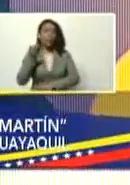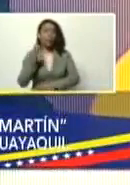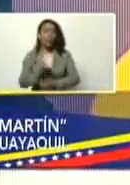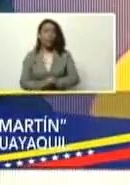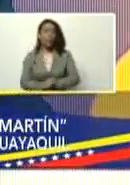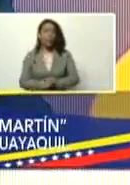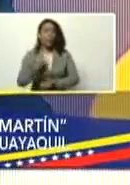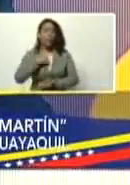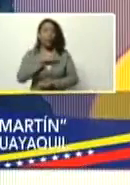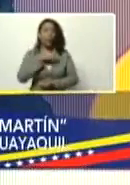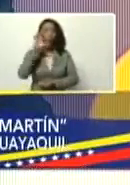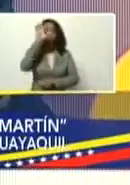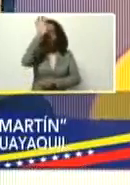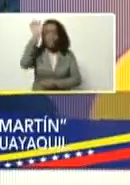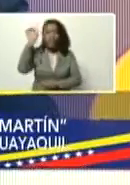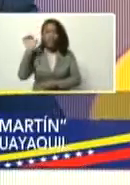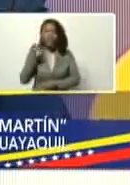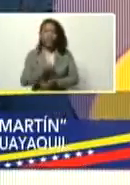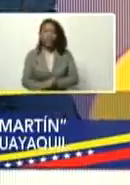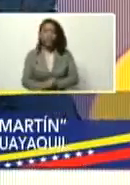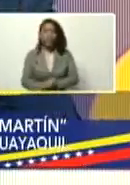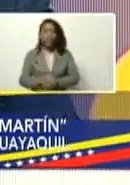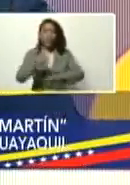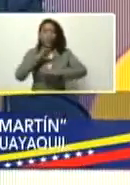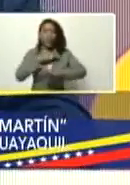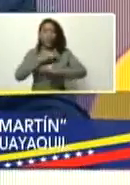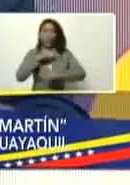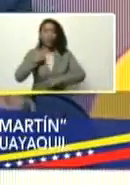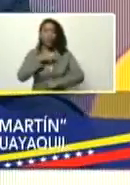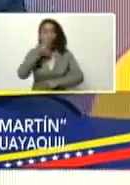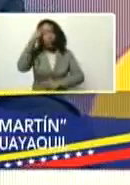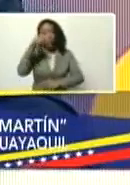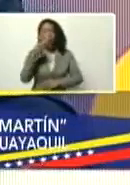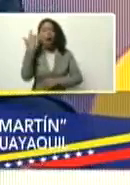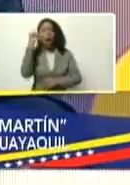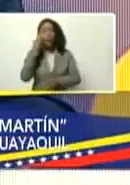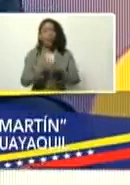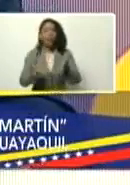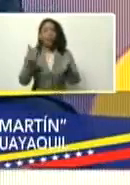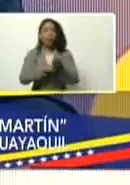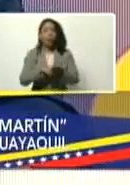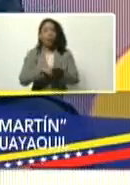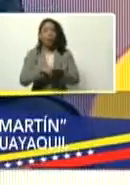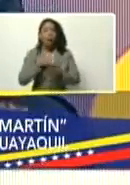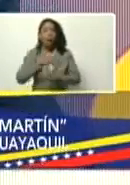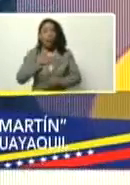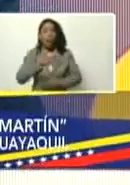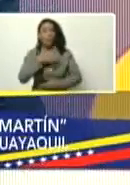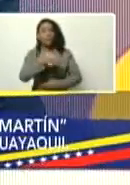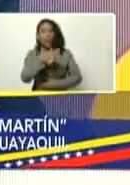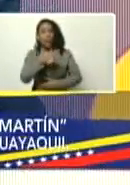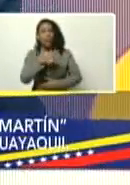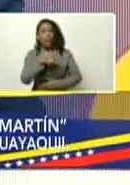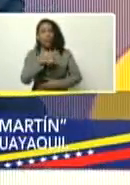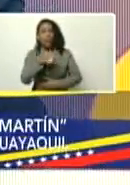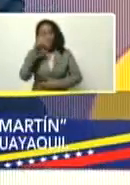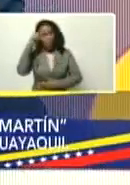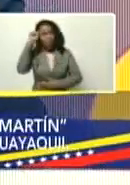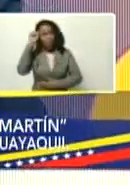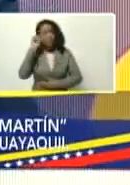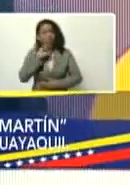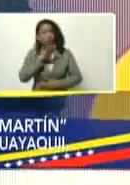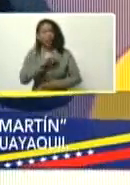de nuestros países y del bienestar de nuestros pueblos. Así que hay que repetirlo. Así que me parece recordar la